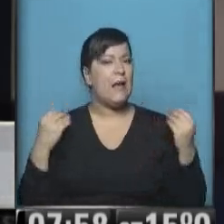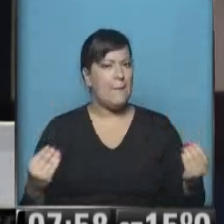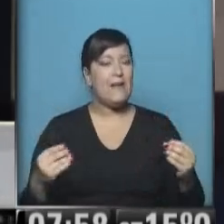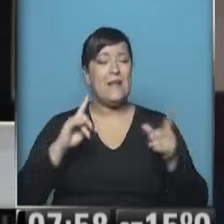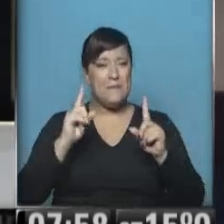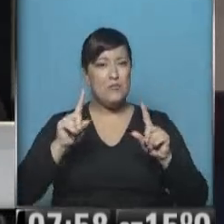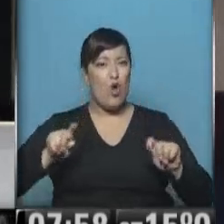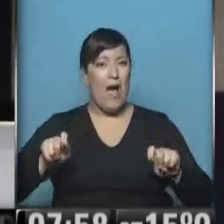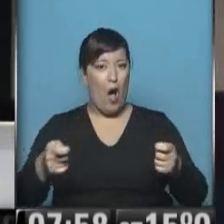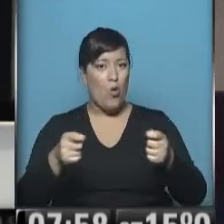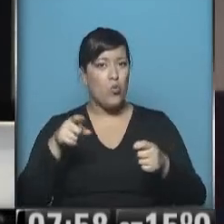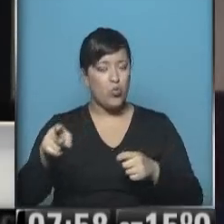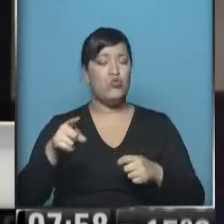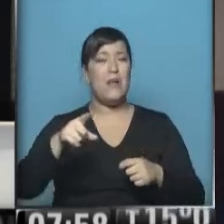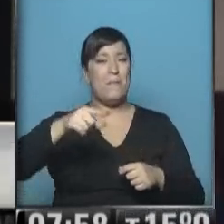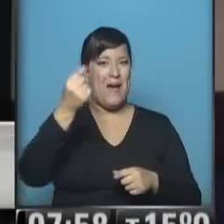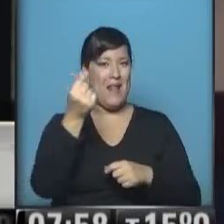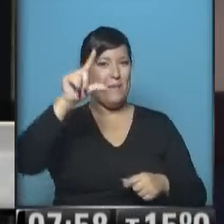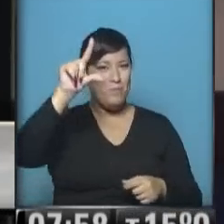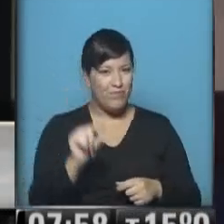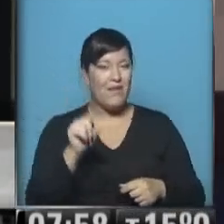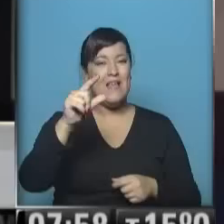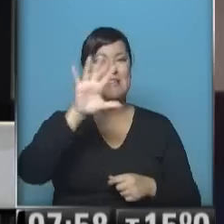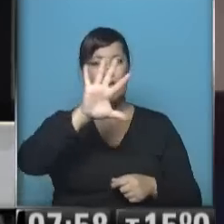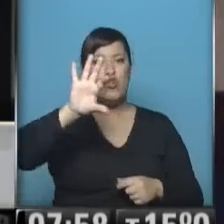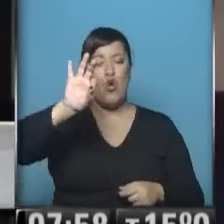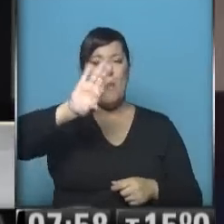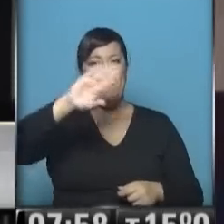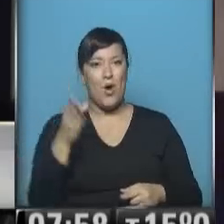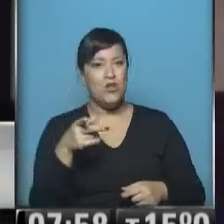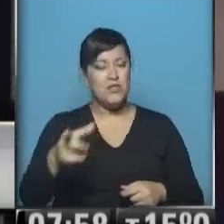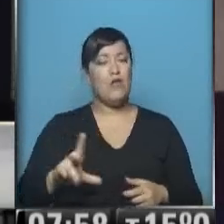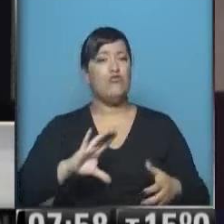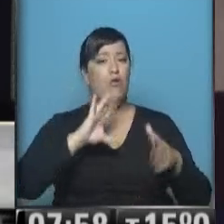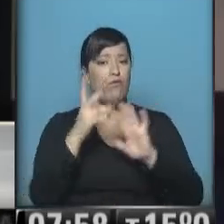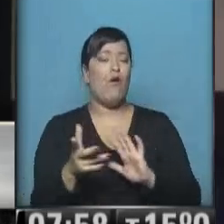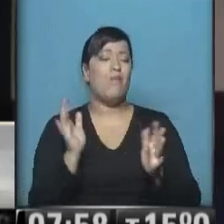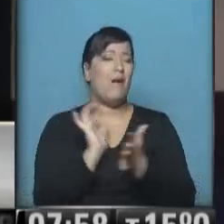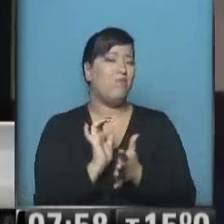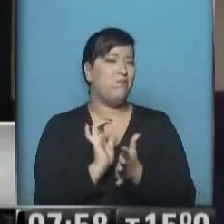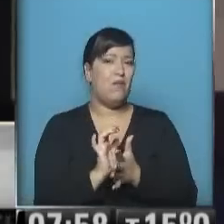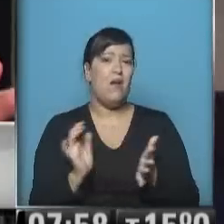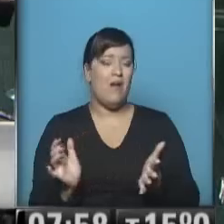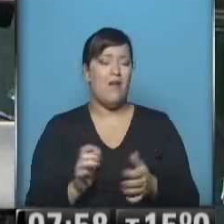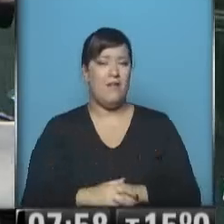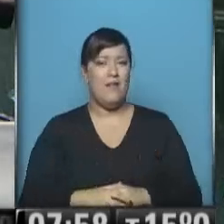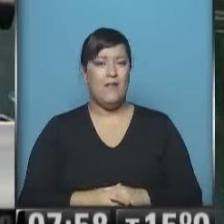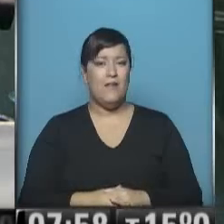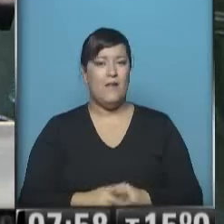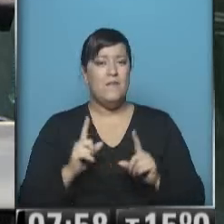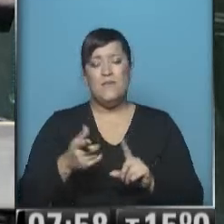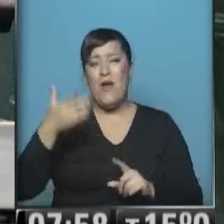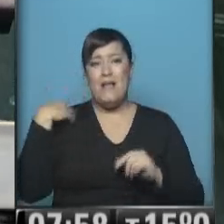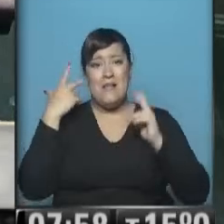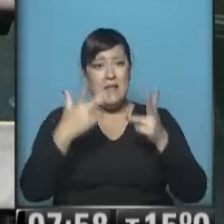ajuste para a la baja del 5% sería una forma Yo diría que simbólica de reflejar es lo que decíamos el